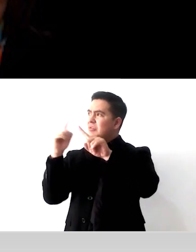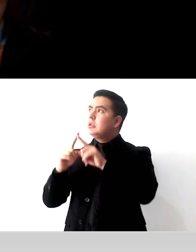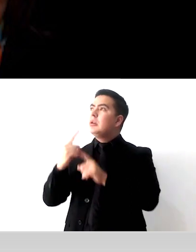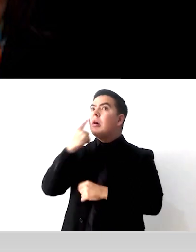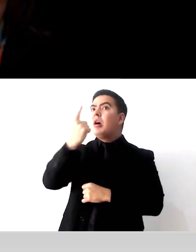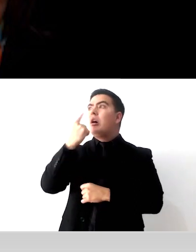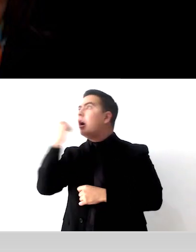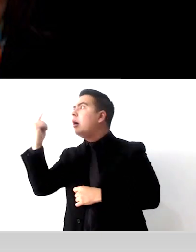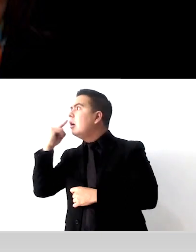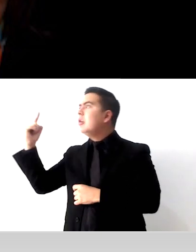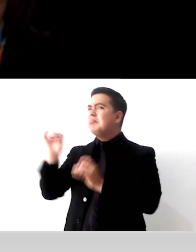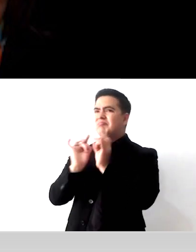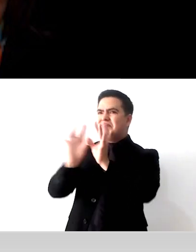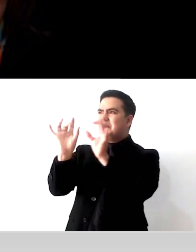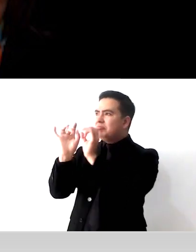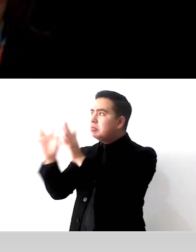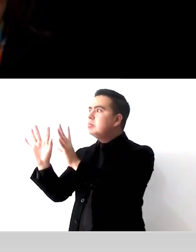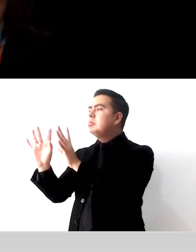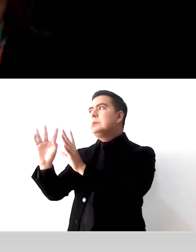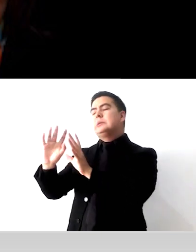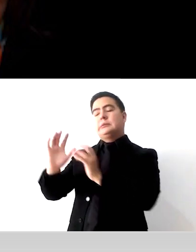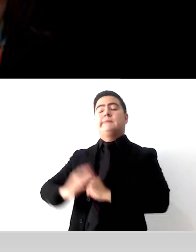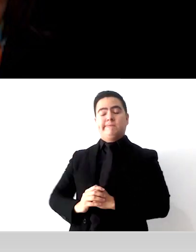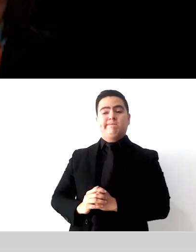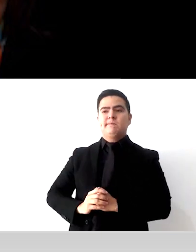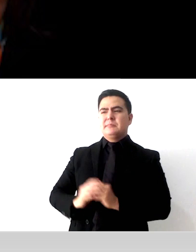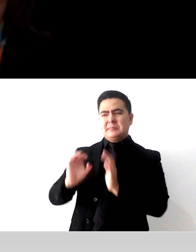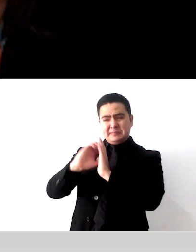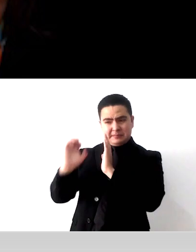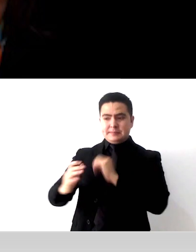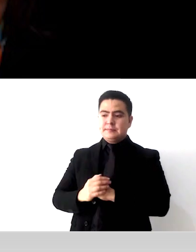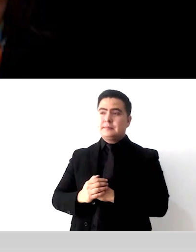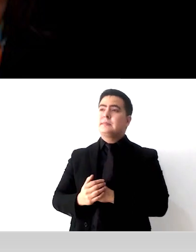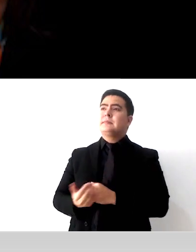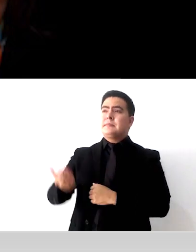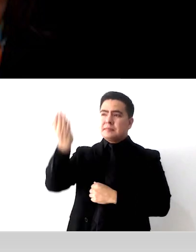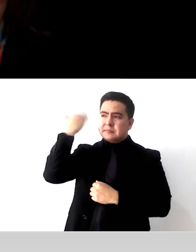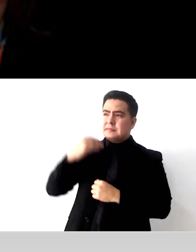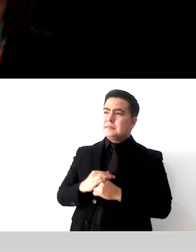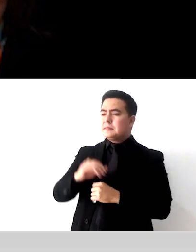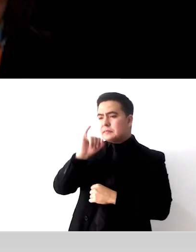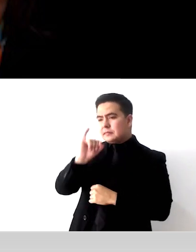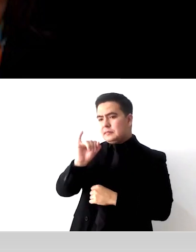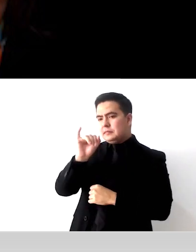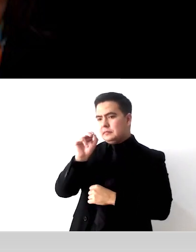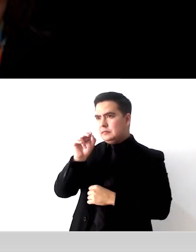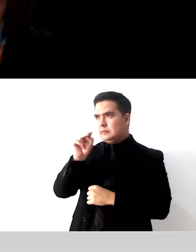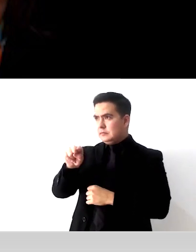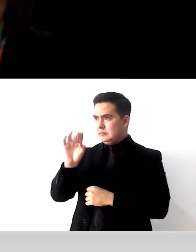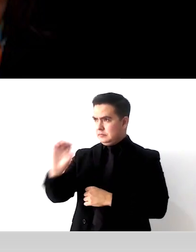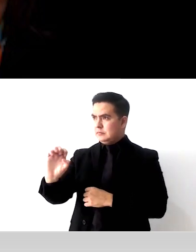género, pero hay que llevarlos y visibilizarlos. Por ejemplo, se aprobó el Instituto Nacional Electoral y